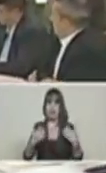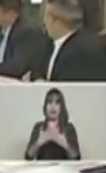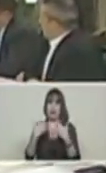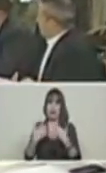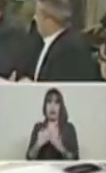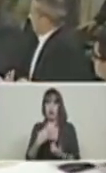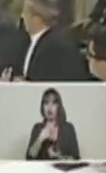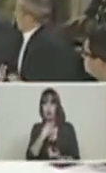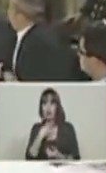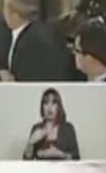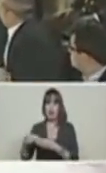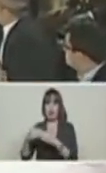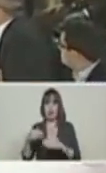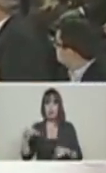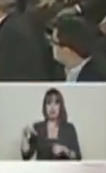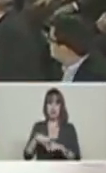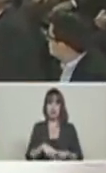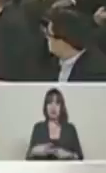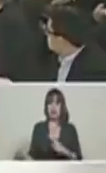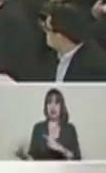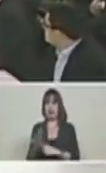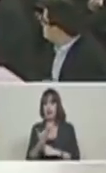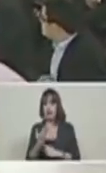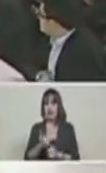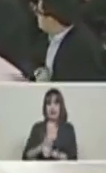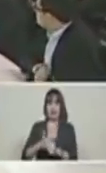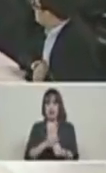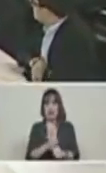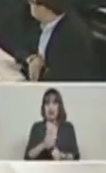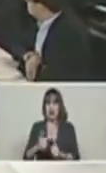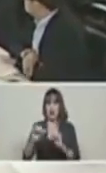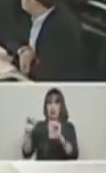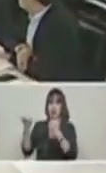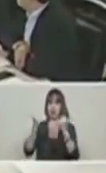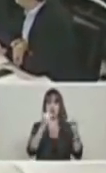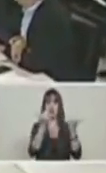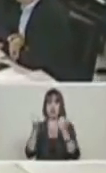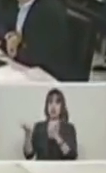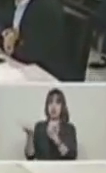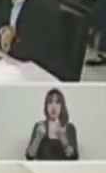criminal, las sanciones, la persecución y el bloqueo financiero